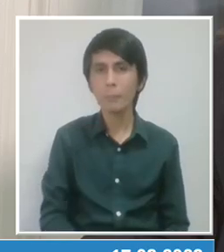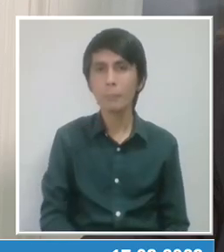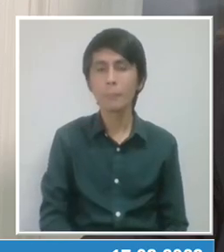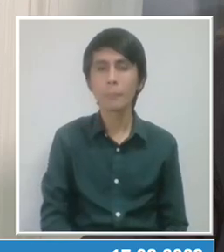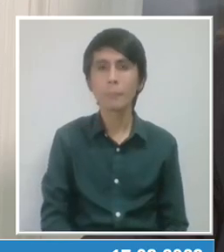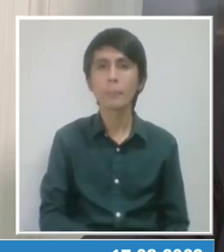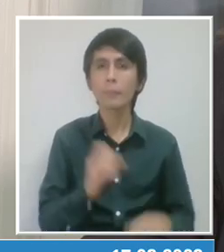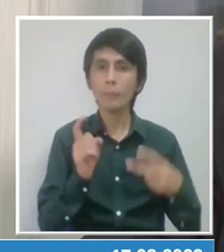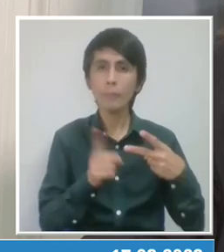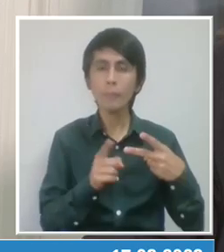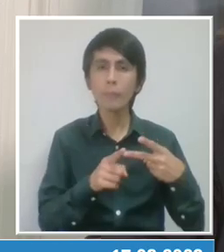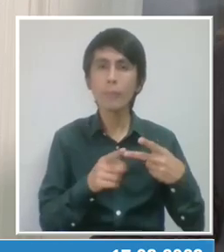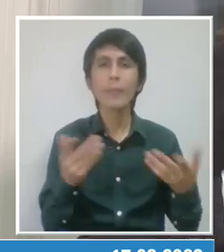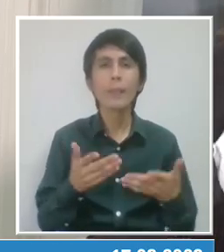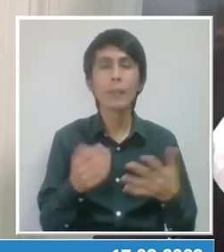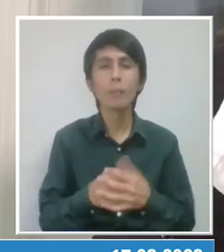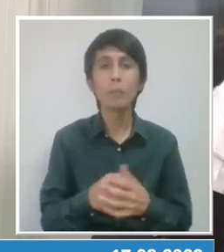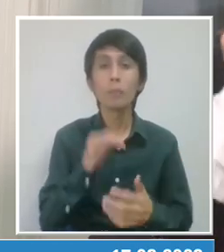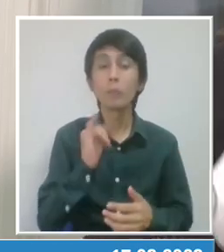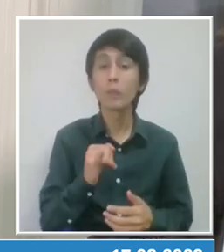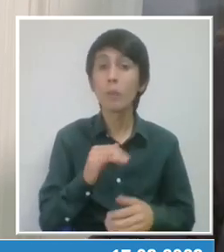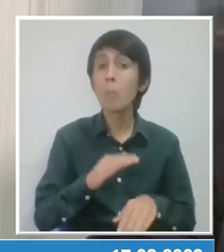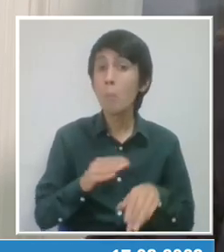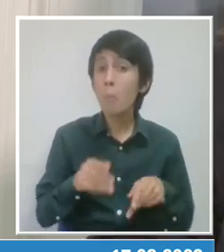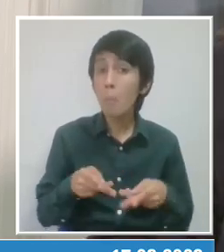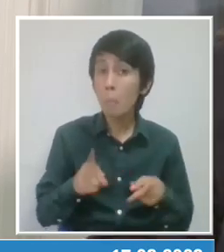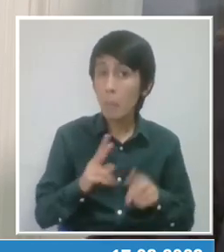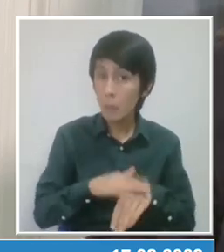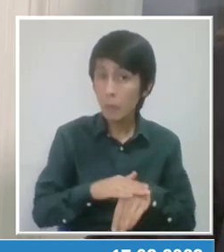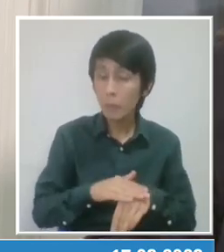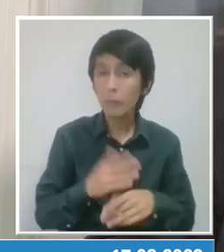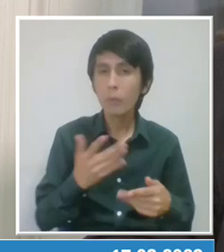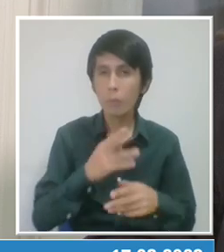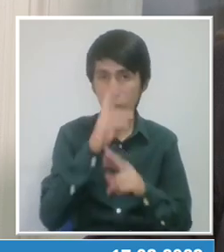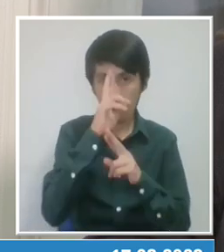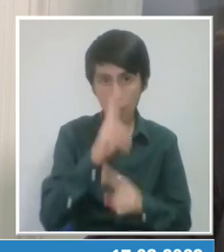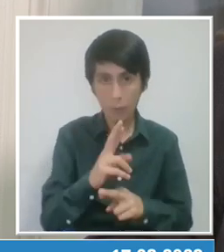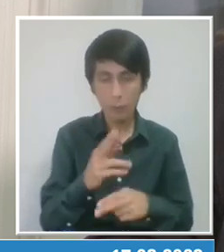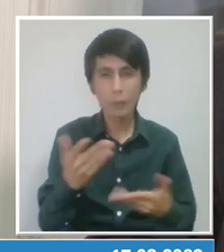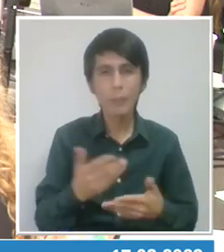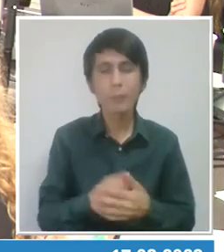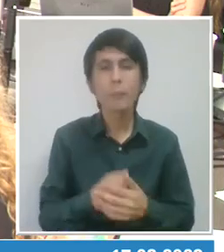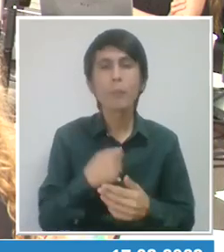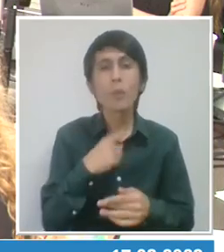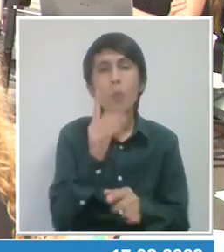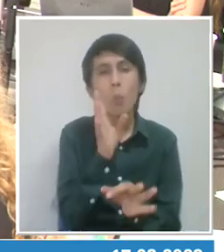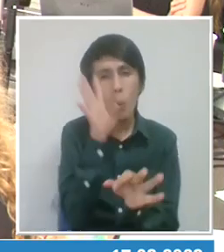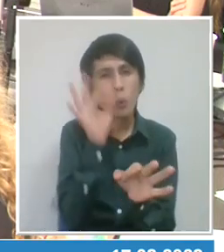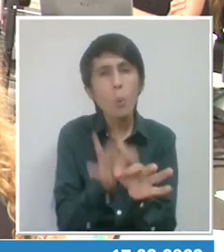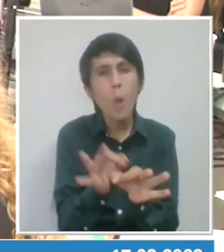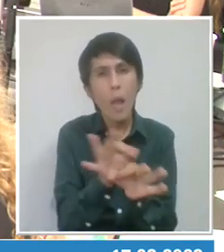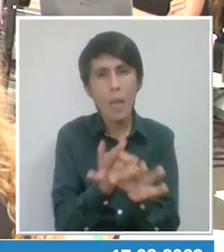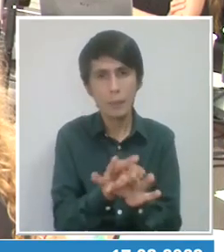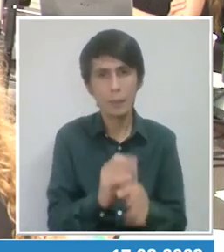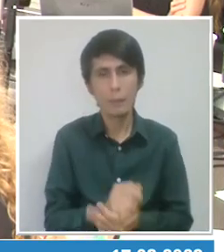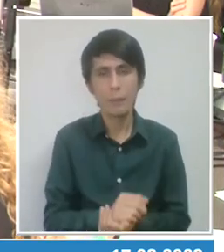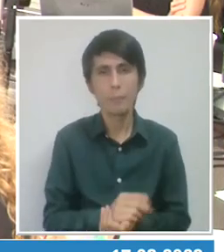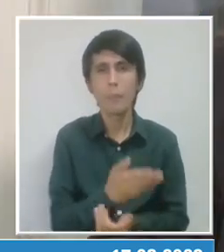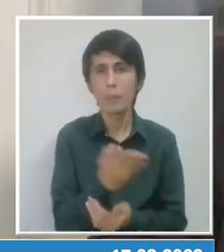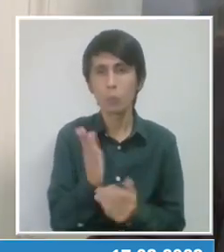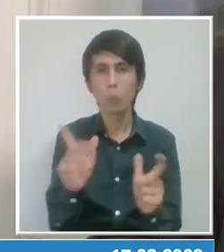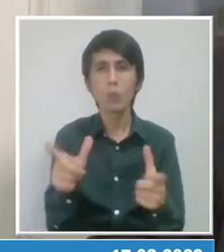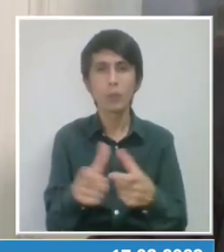segunda es que, si me permiten, con el mayor respeto, le dejaría una sugerencia, no es un consejo. Hagan